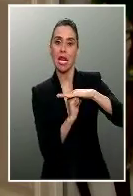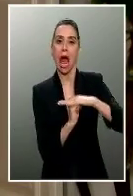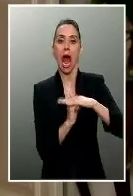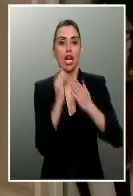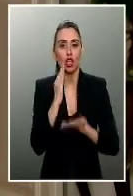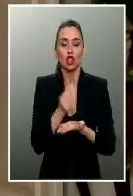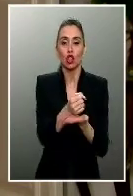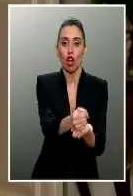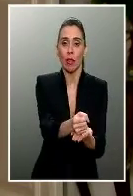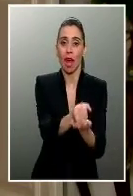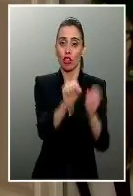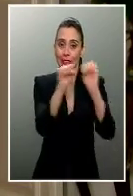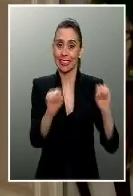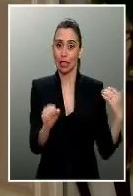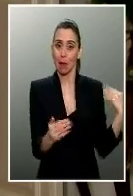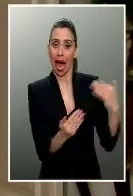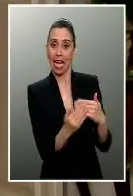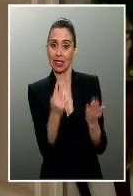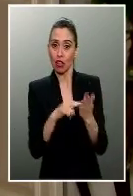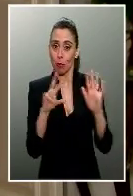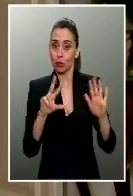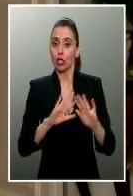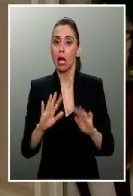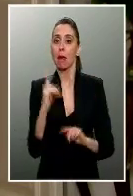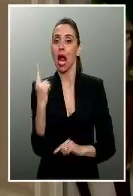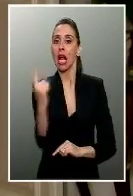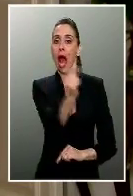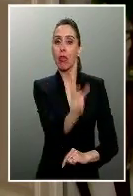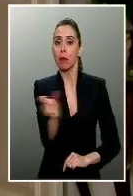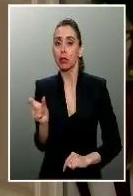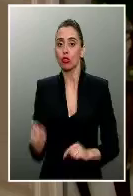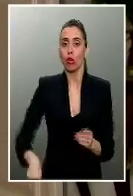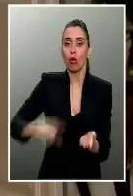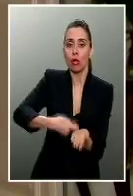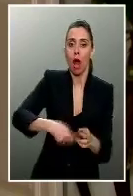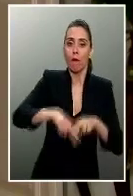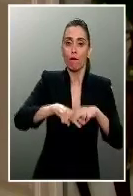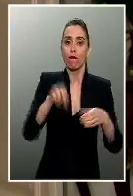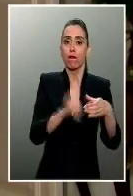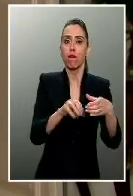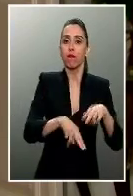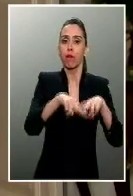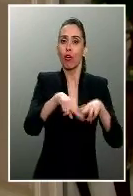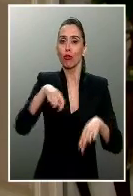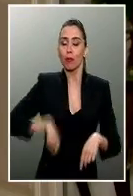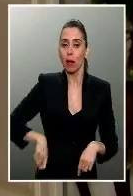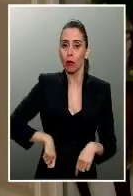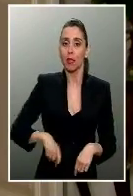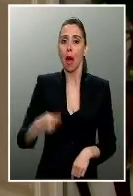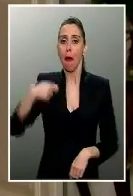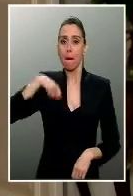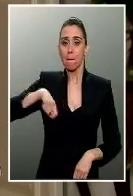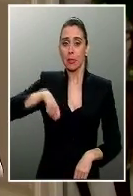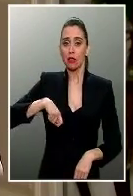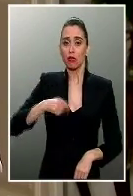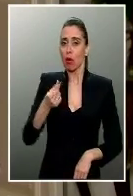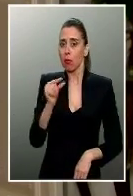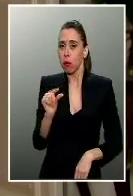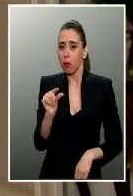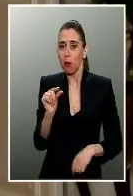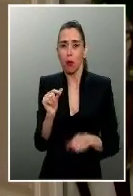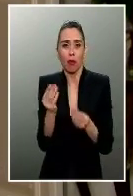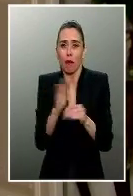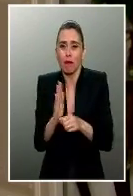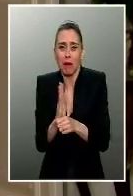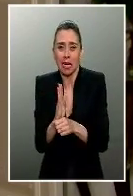sistema que hasta entonces era solo de capitalización individual y de pensiones asistenciales escasas y precarias a